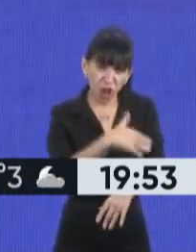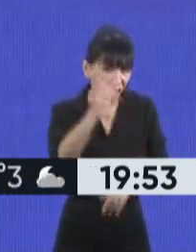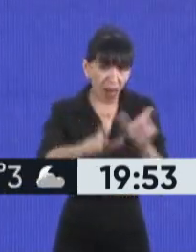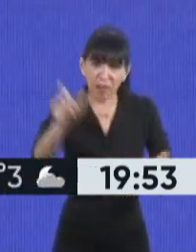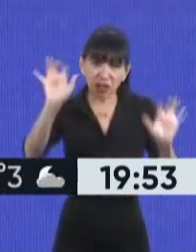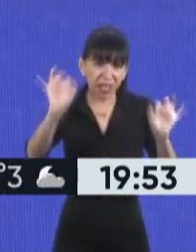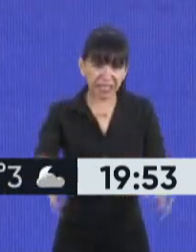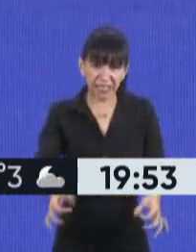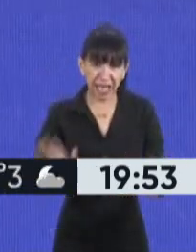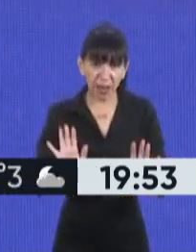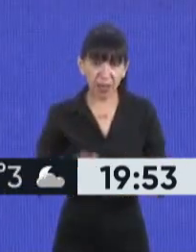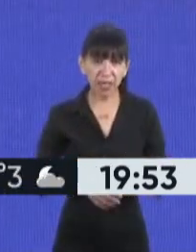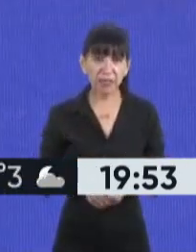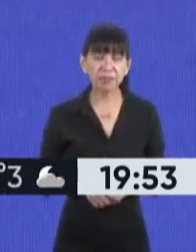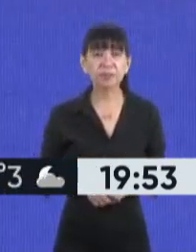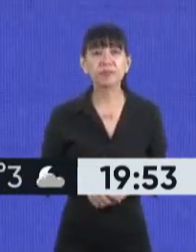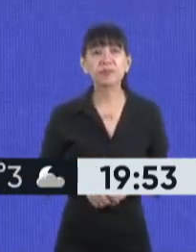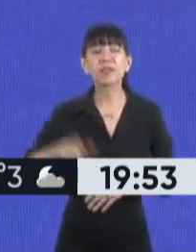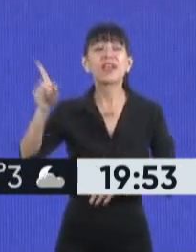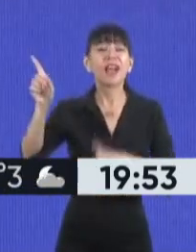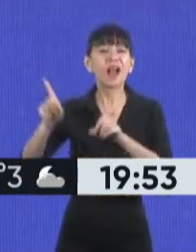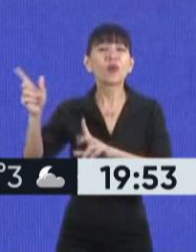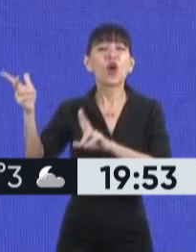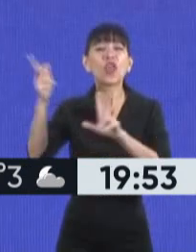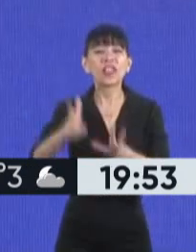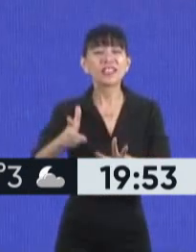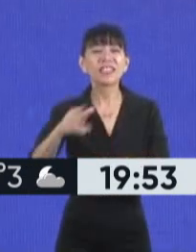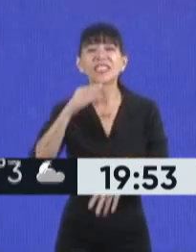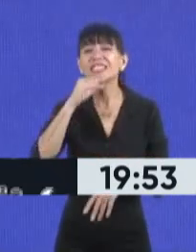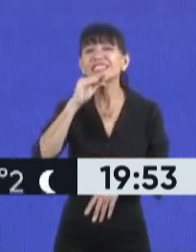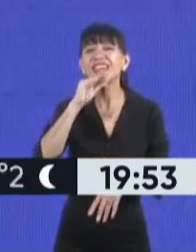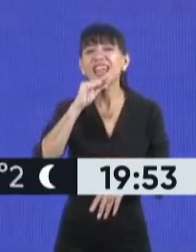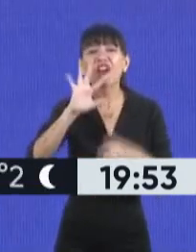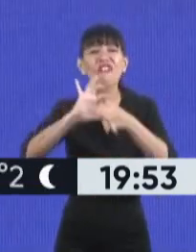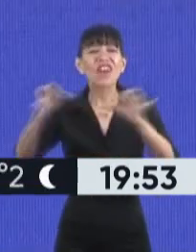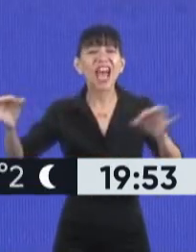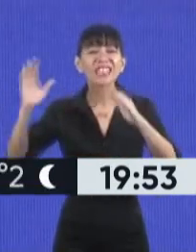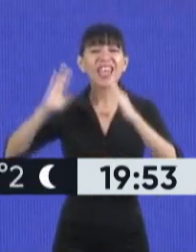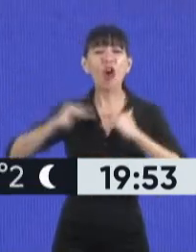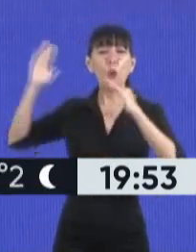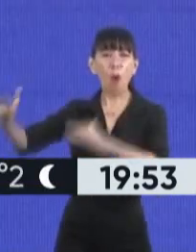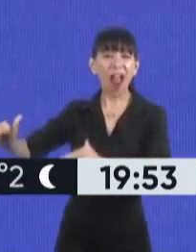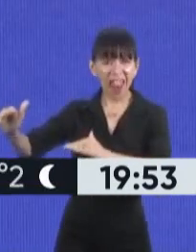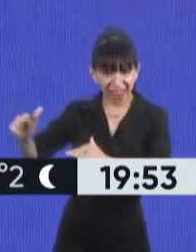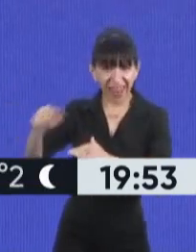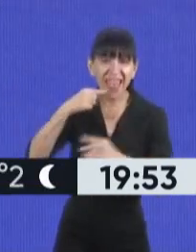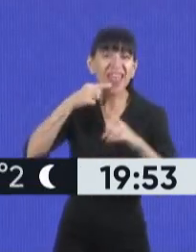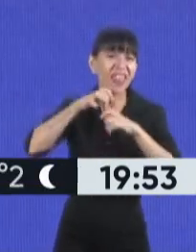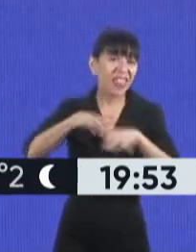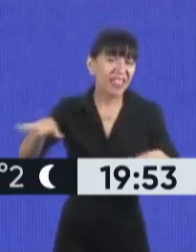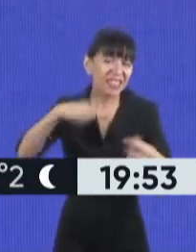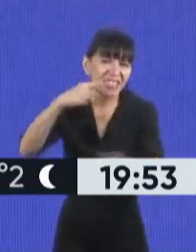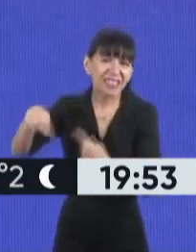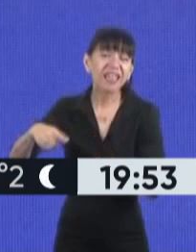Alguien le escuchaba decir que Sergio ahora usa la misma muletilla que yo, que tuvimos que soportar la